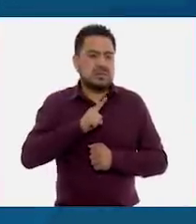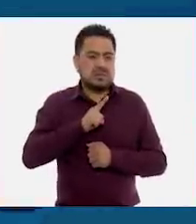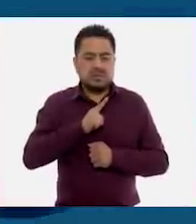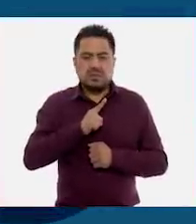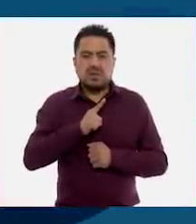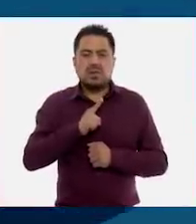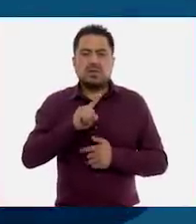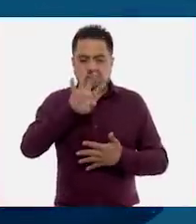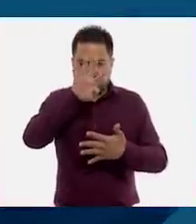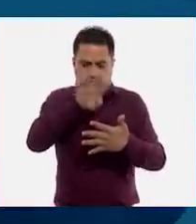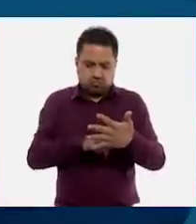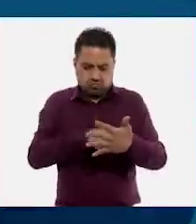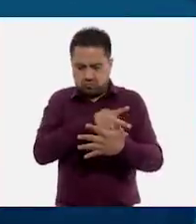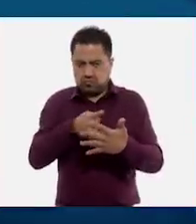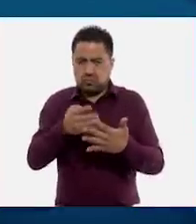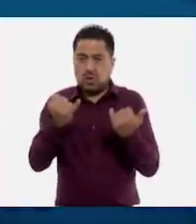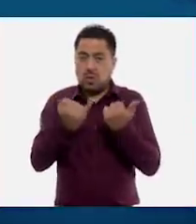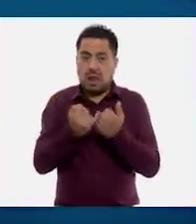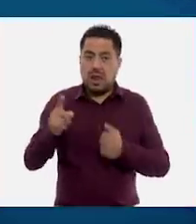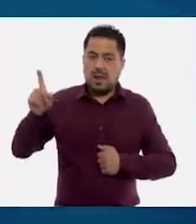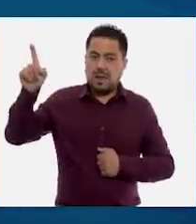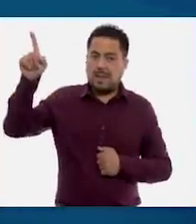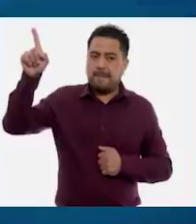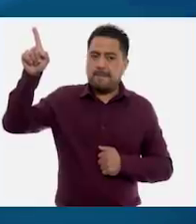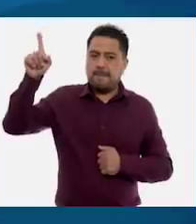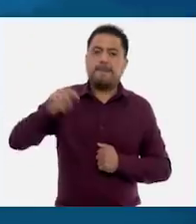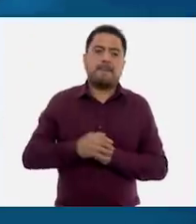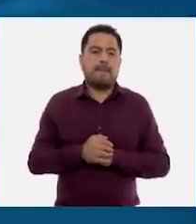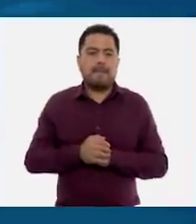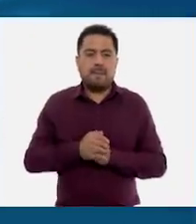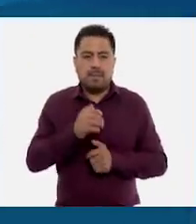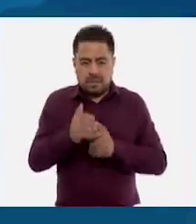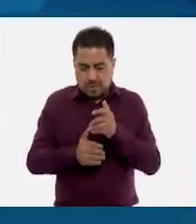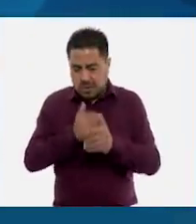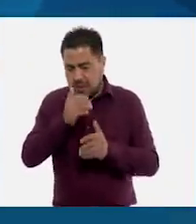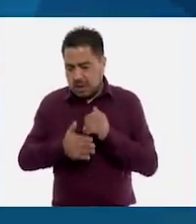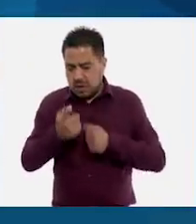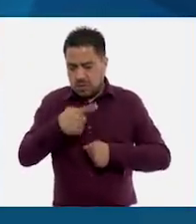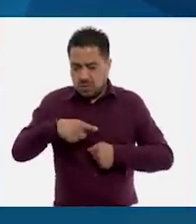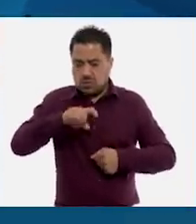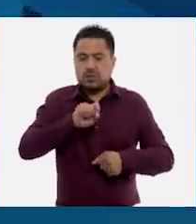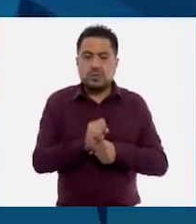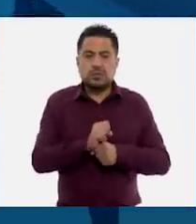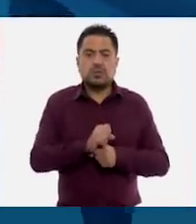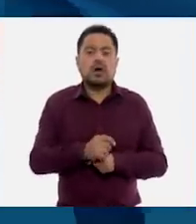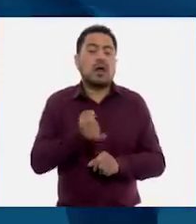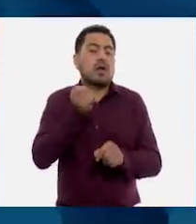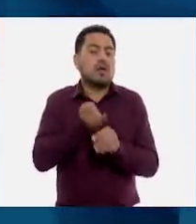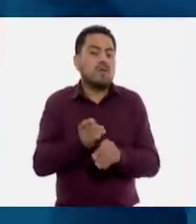un formato como este. Al final de la semana,